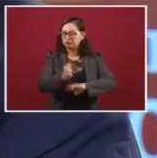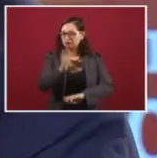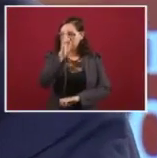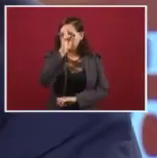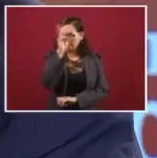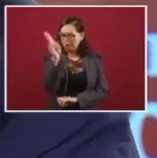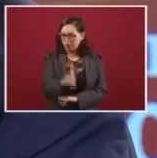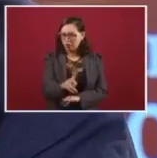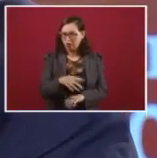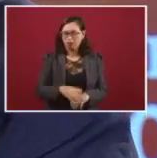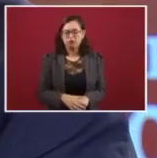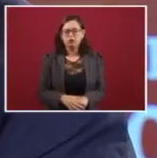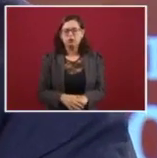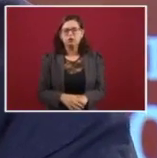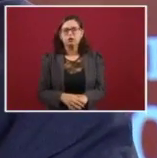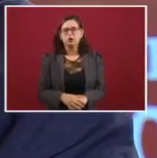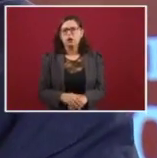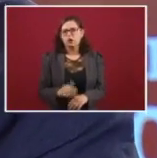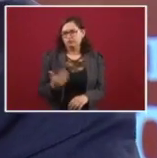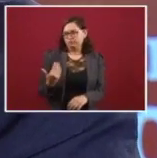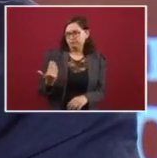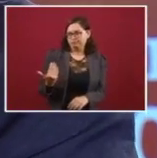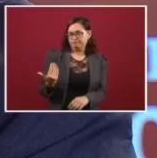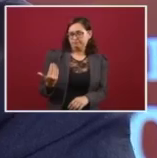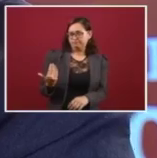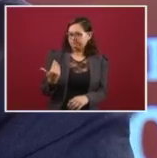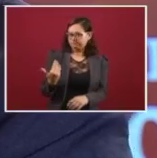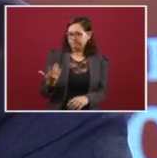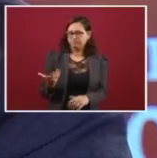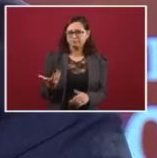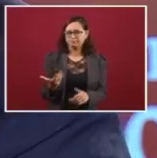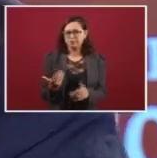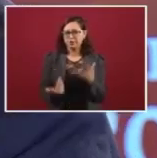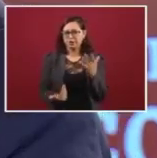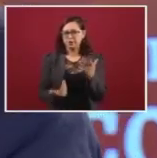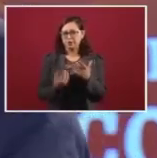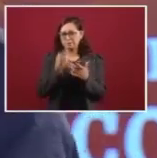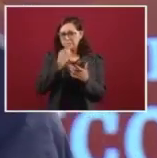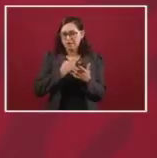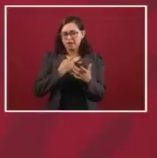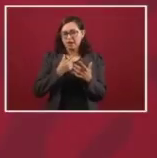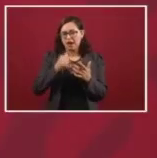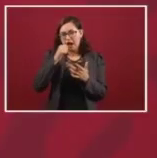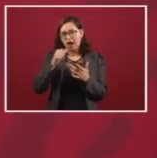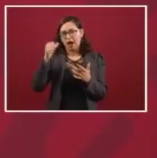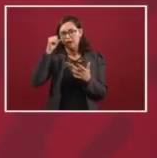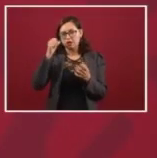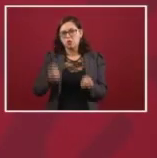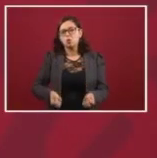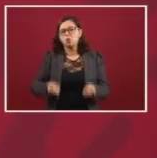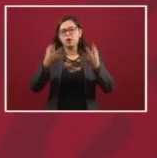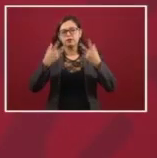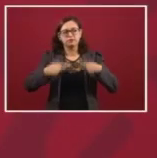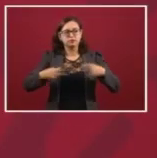hoy, por ejemplo, el reporte es que ayer hubieron 68 homicidios.